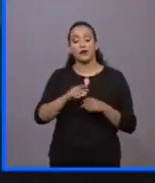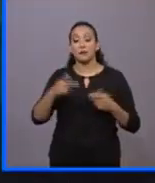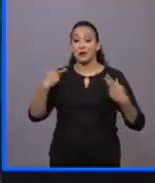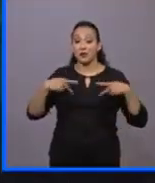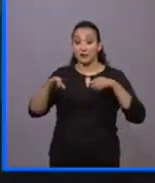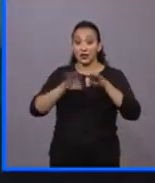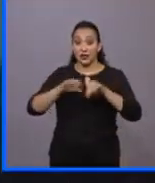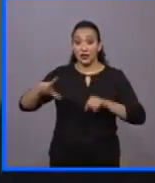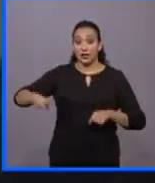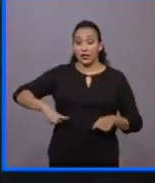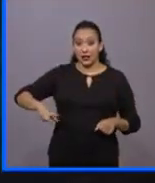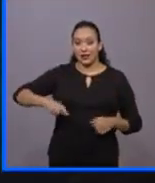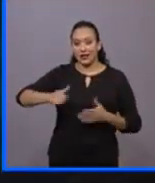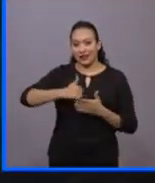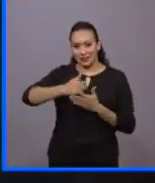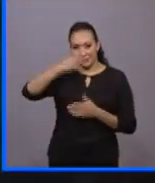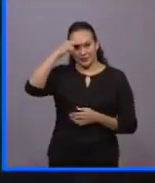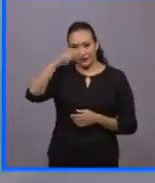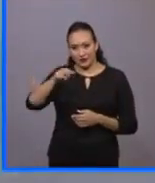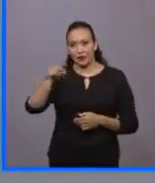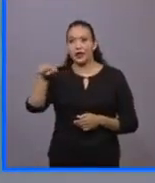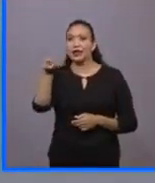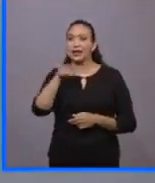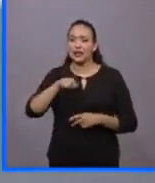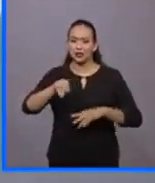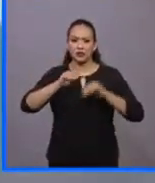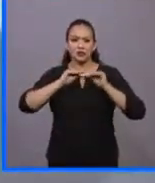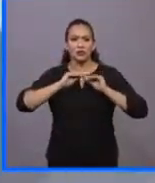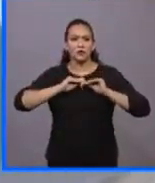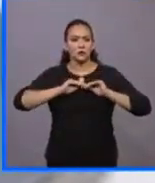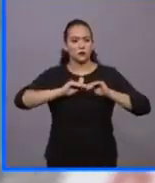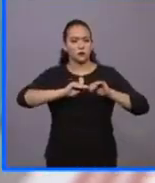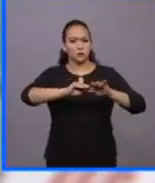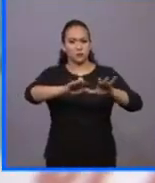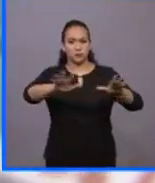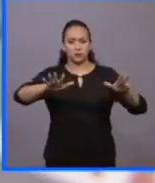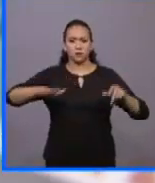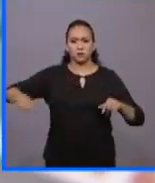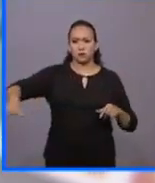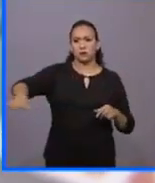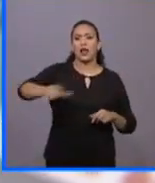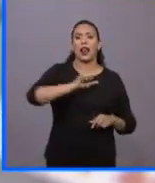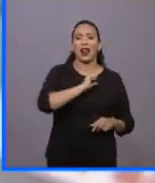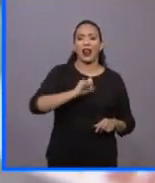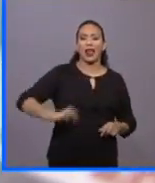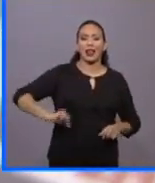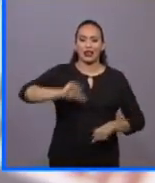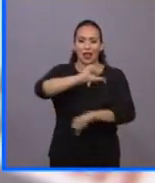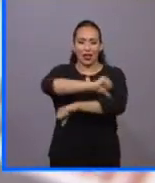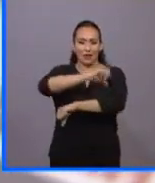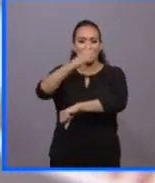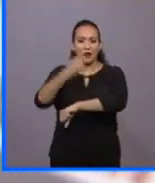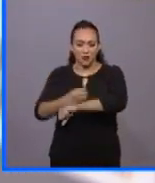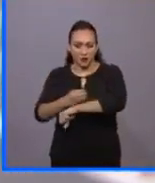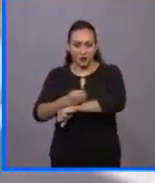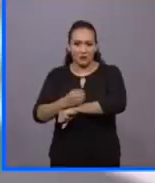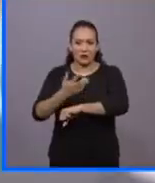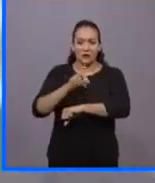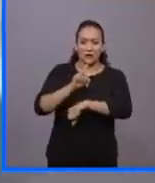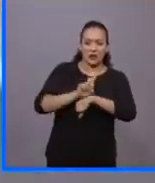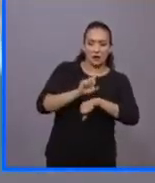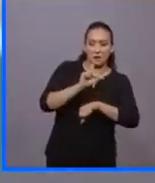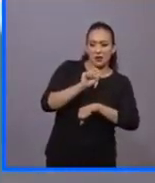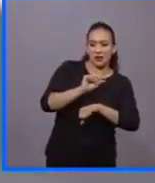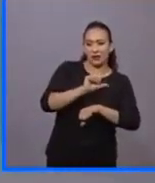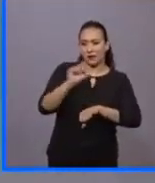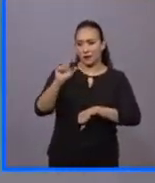servidores públicos de la capital del país que distribuyeron los mencionados acordeones en la alcaldía Álvaro Obregón entre los días 20